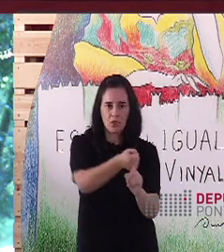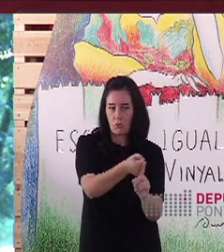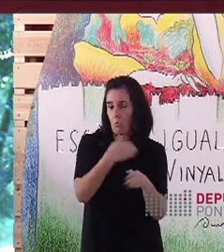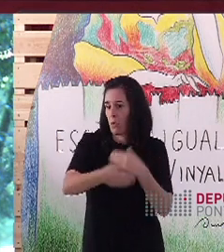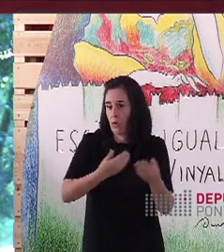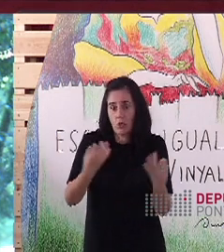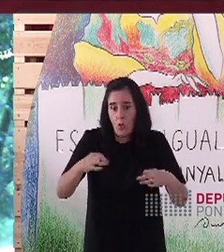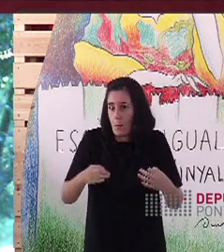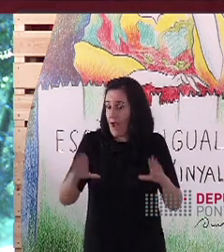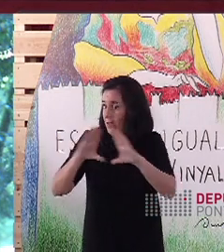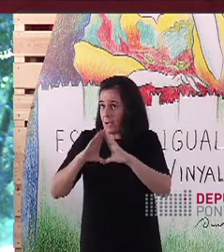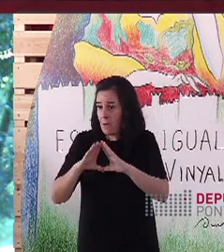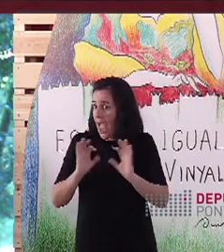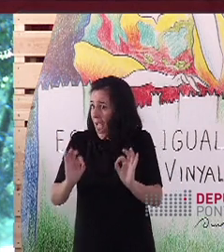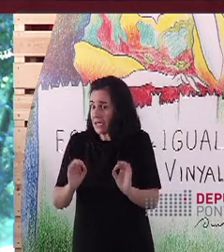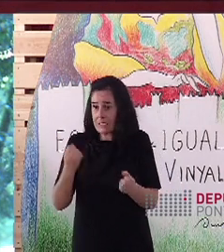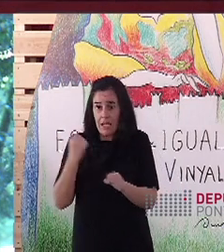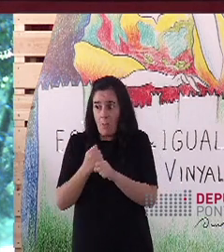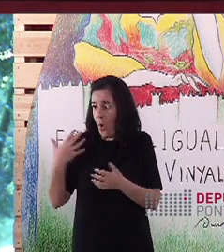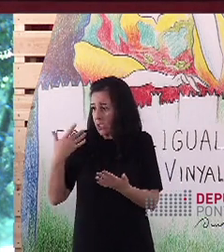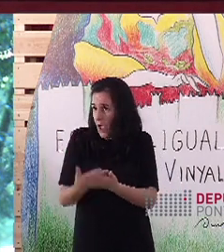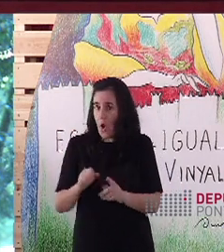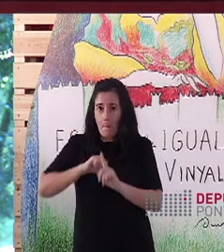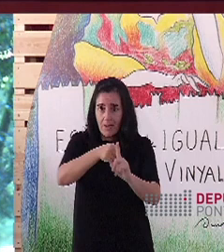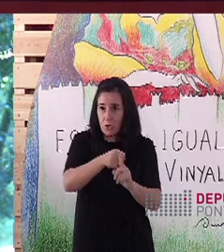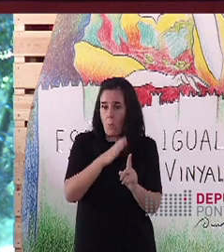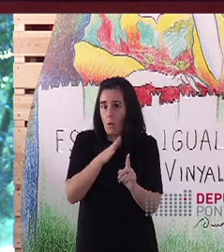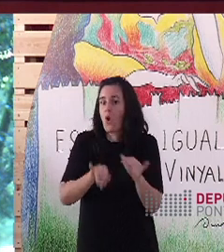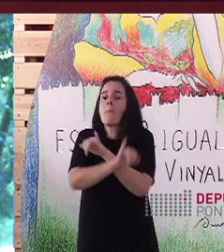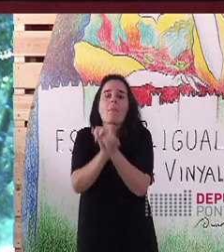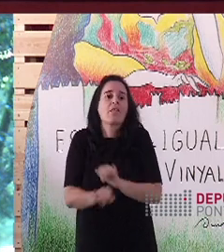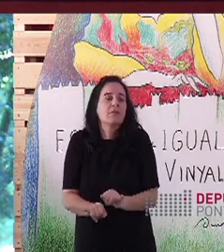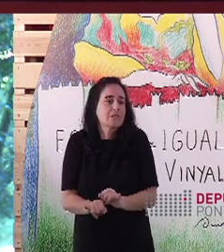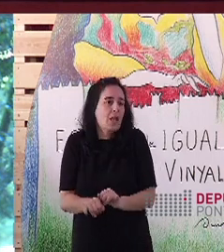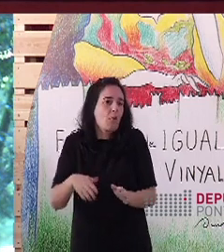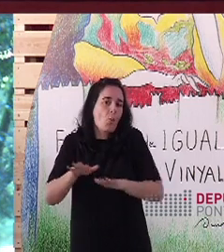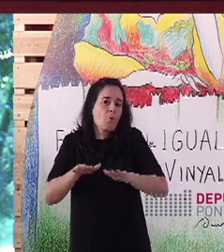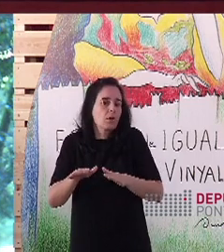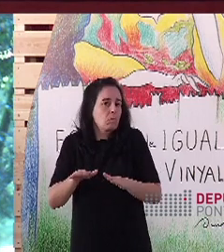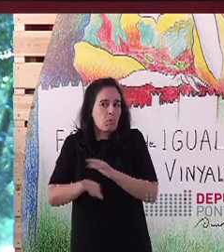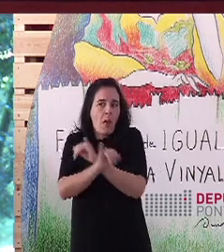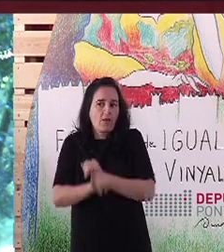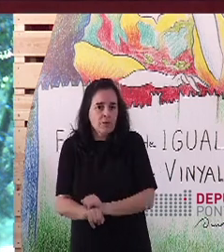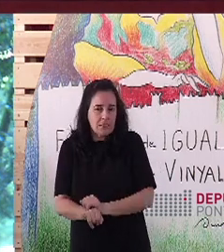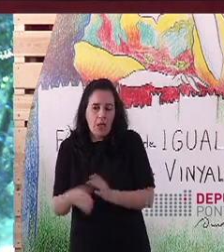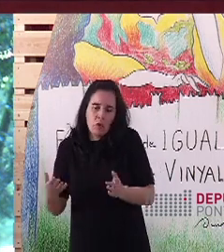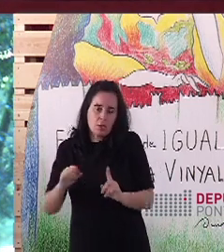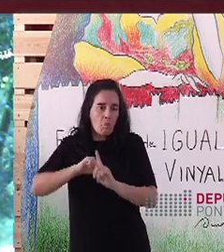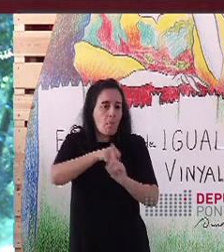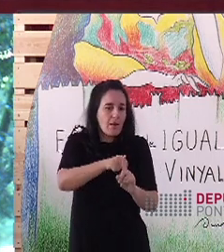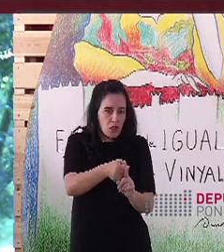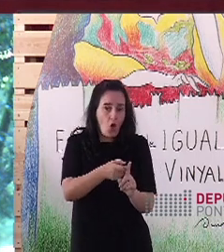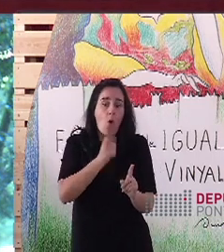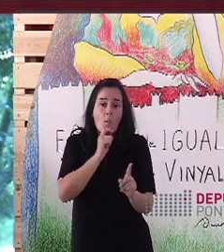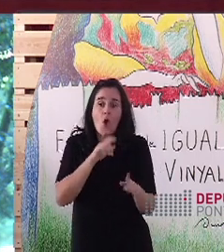que hacemos las feministas siempre, como somos pacifistas, pues presionamos desde los lugares que podemos. Y un lugar indudable son las redes sociales. De modo